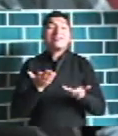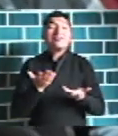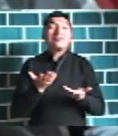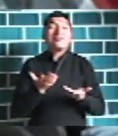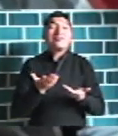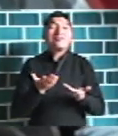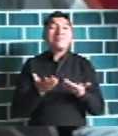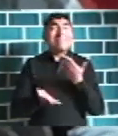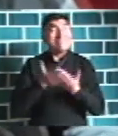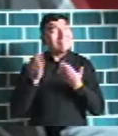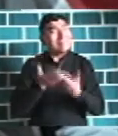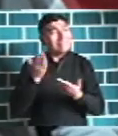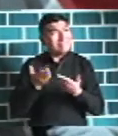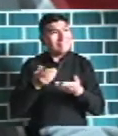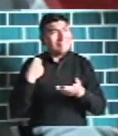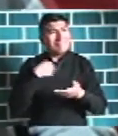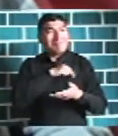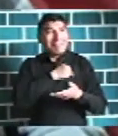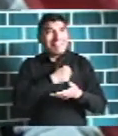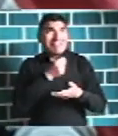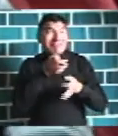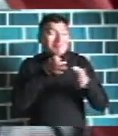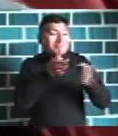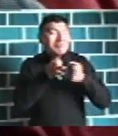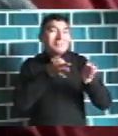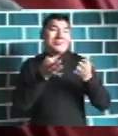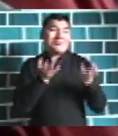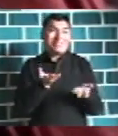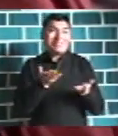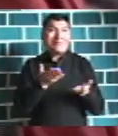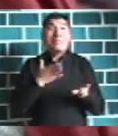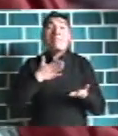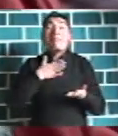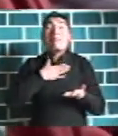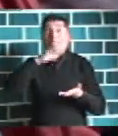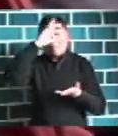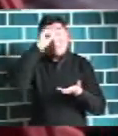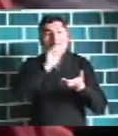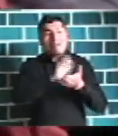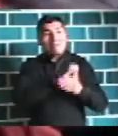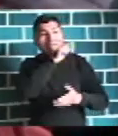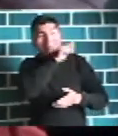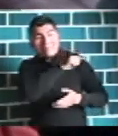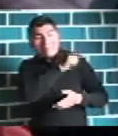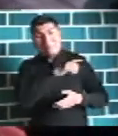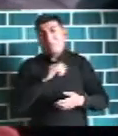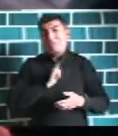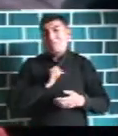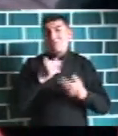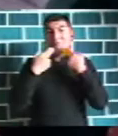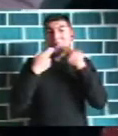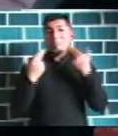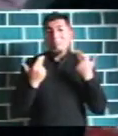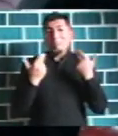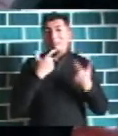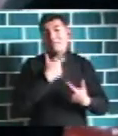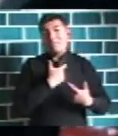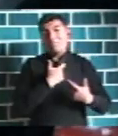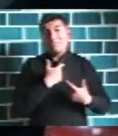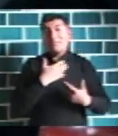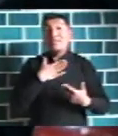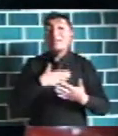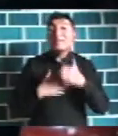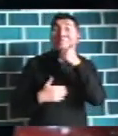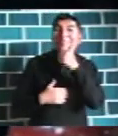facilito nos justificamos 9 mi marido es el que tengo yo no mi